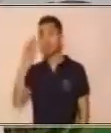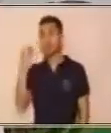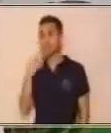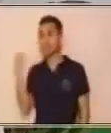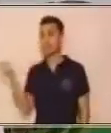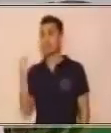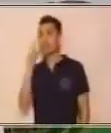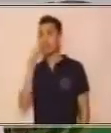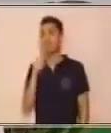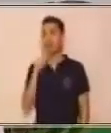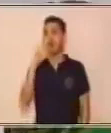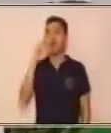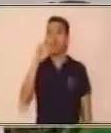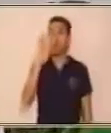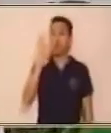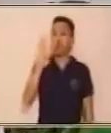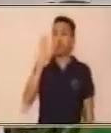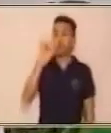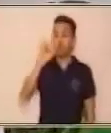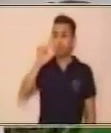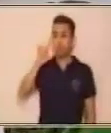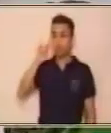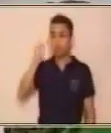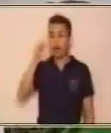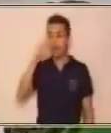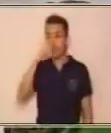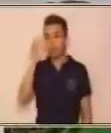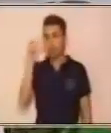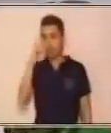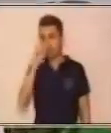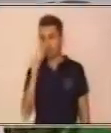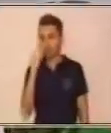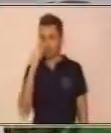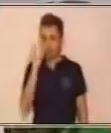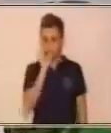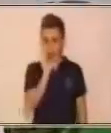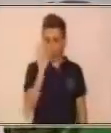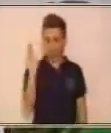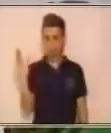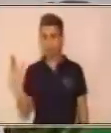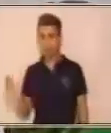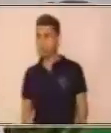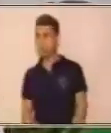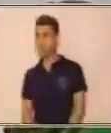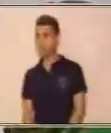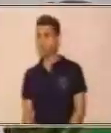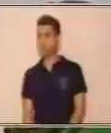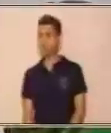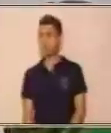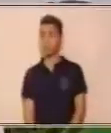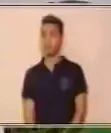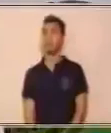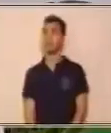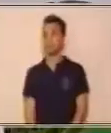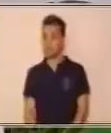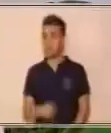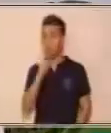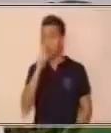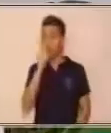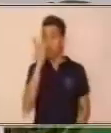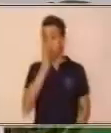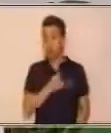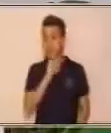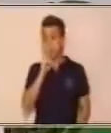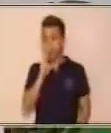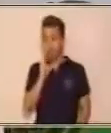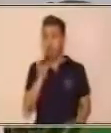Entonces, cada una de estas partes es un cuarto, ¿sí? Bien, entonces, un medio lo